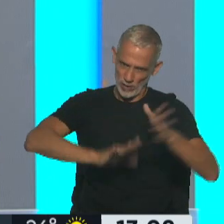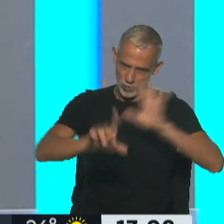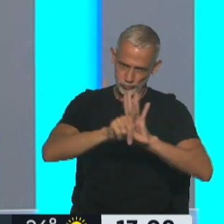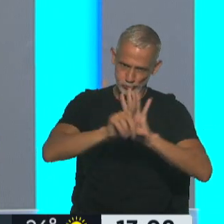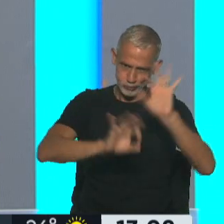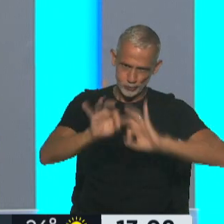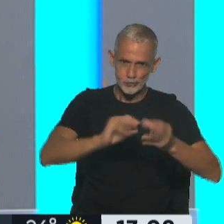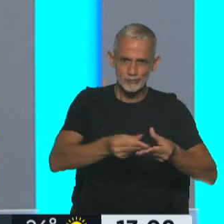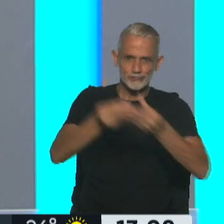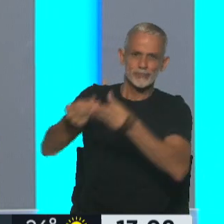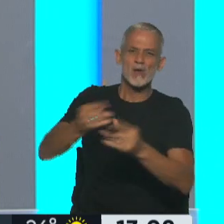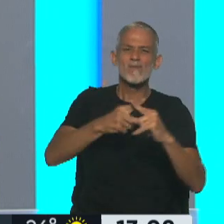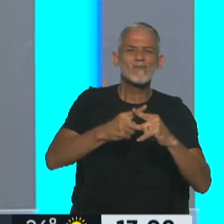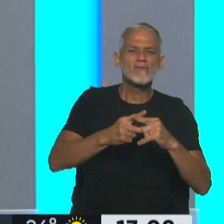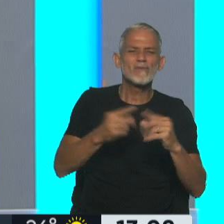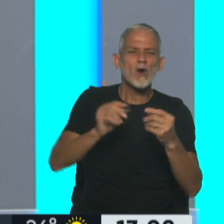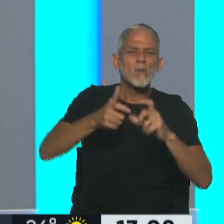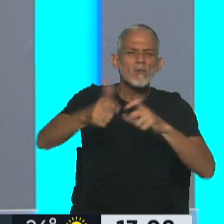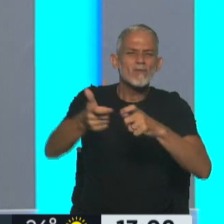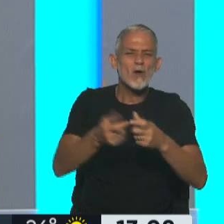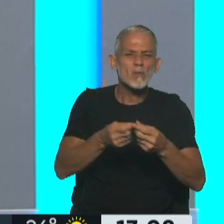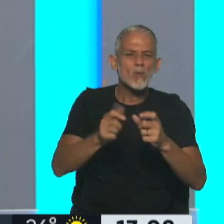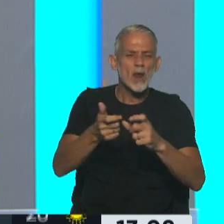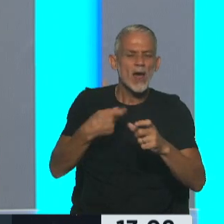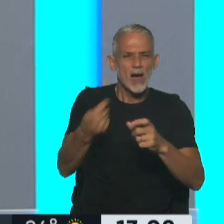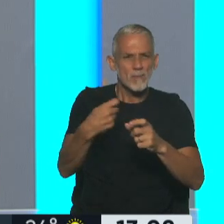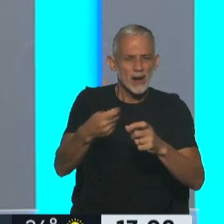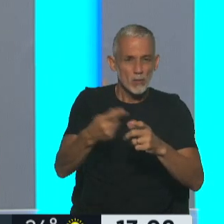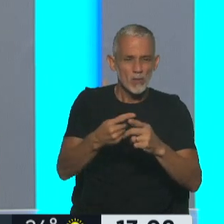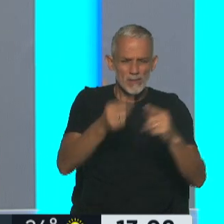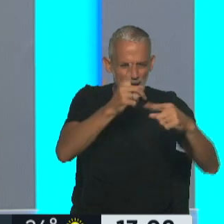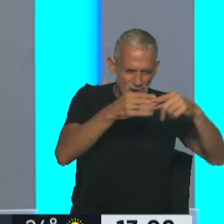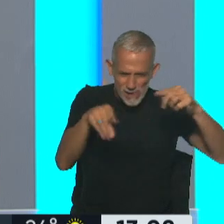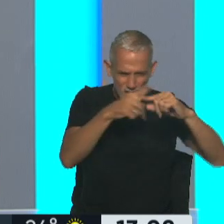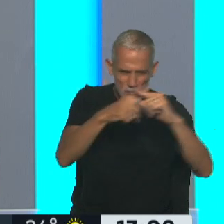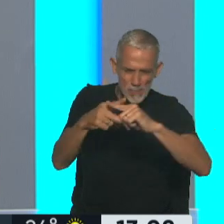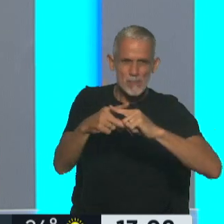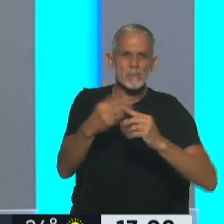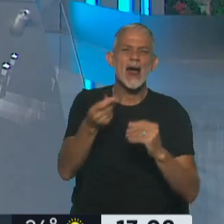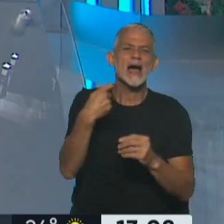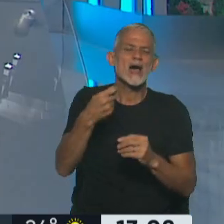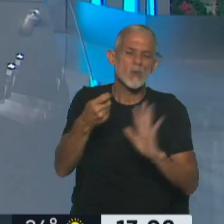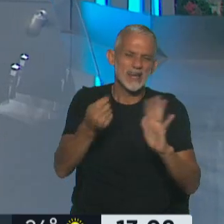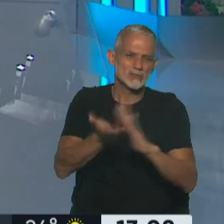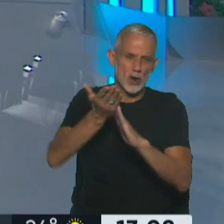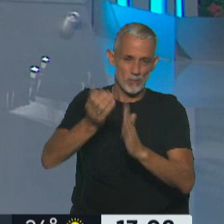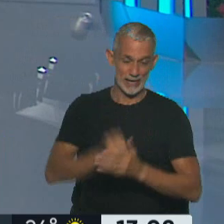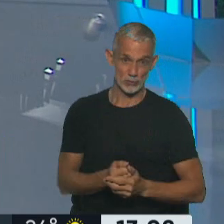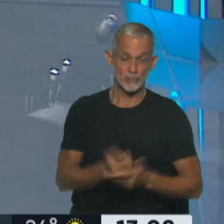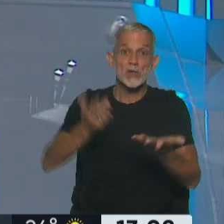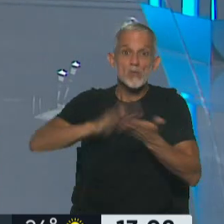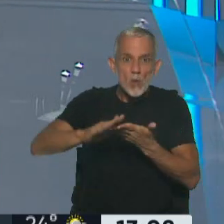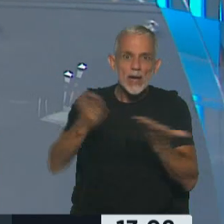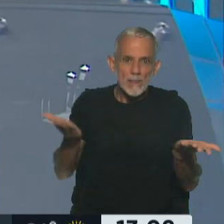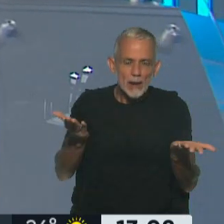de fórmula para generar una nueva coeficiente para tener los aumentos. ¿Se discutiría una nueva fórmula? Una